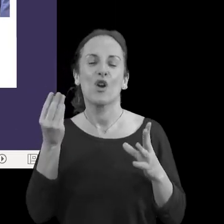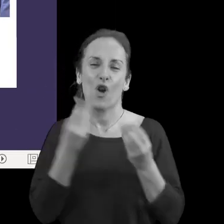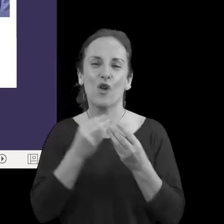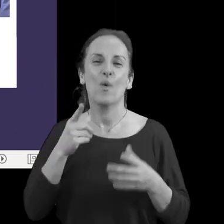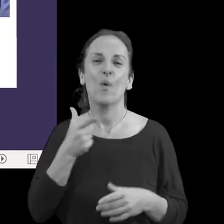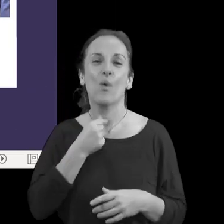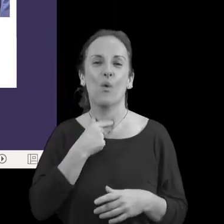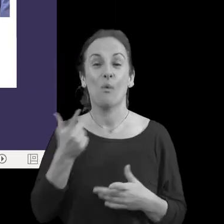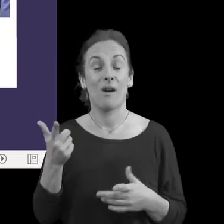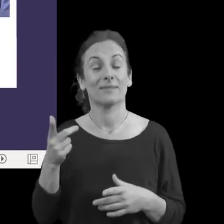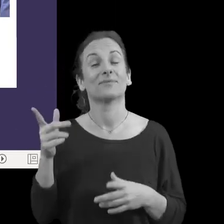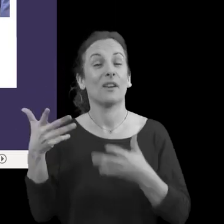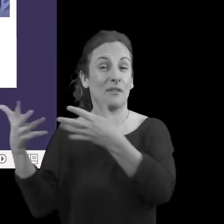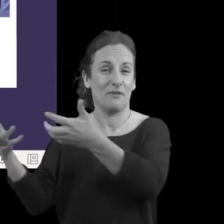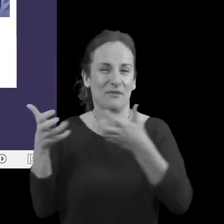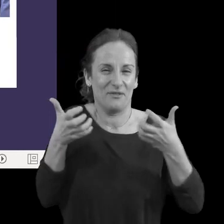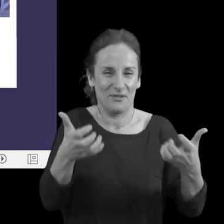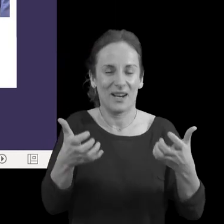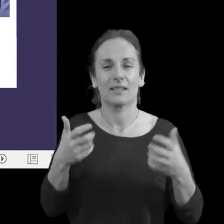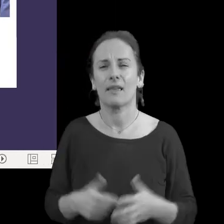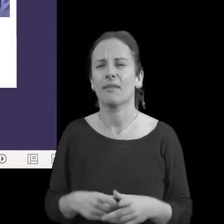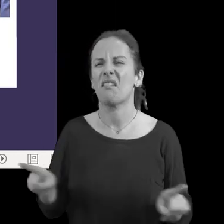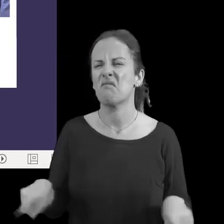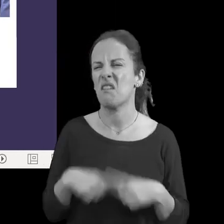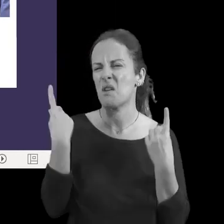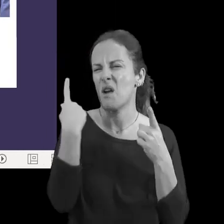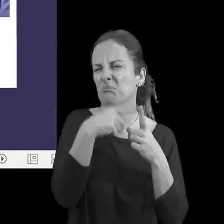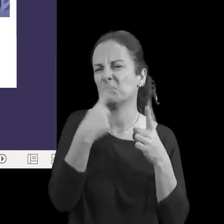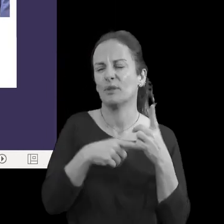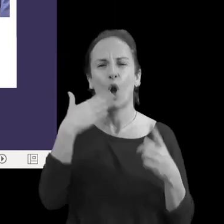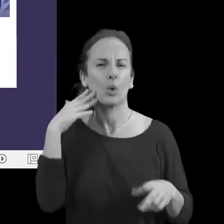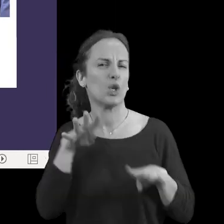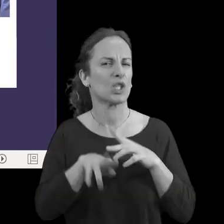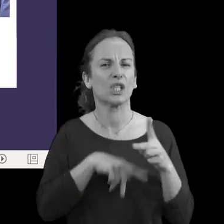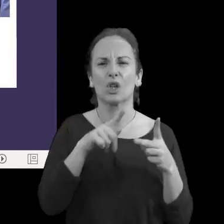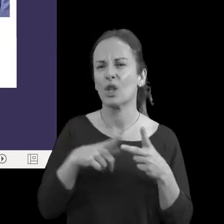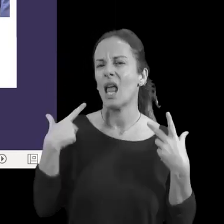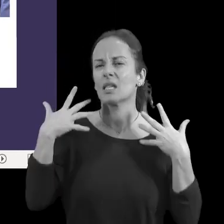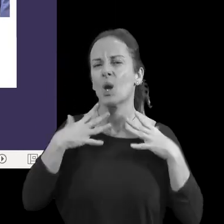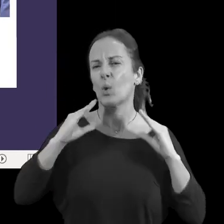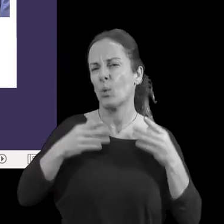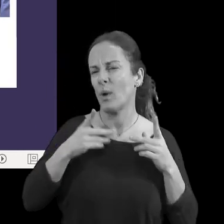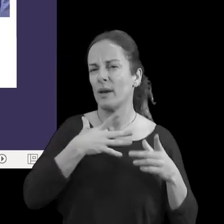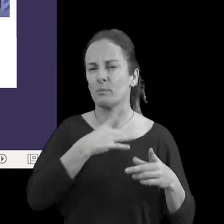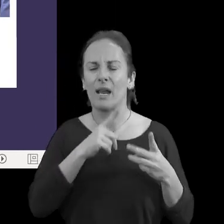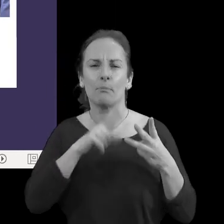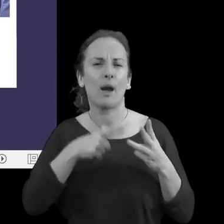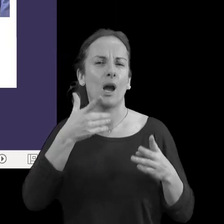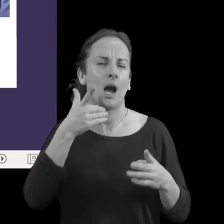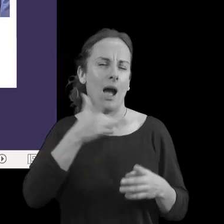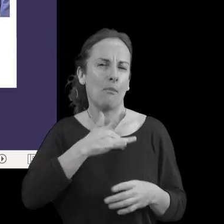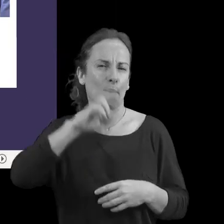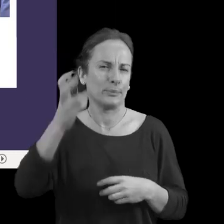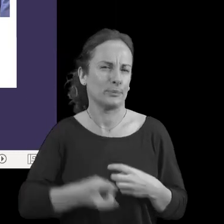los pesares, de las cafetas, de las ocupas, de los orgullos críticos, de las cuerdas, de los cueros, del poliamor, la purpurina,